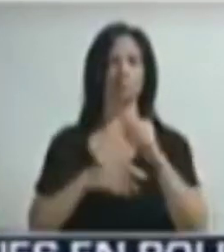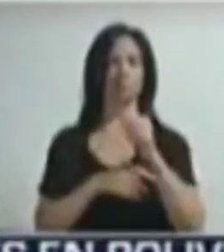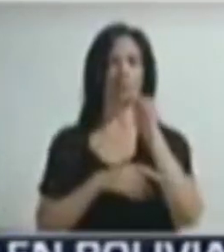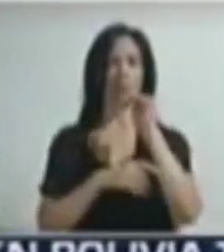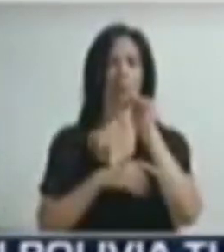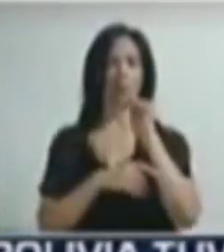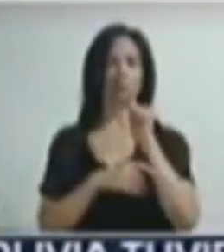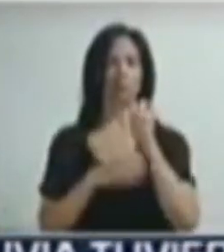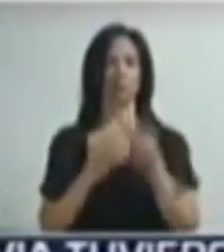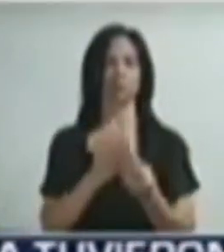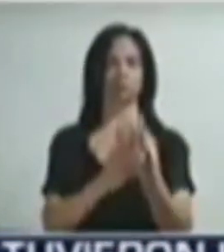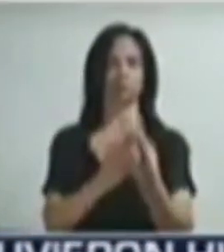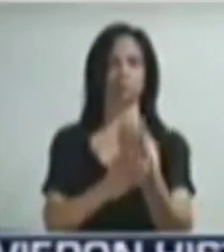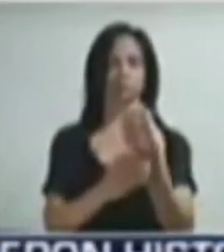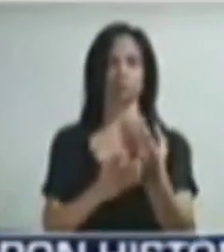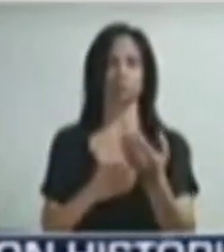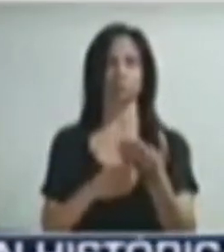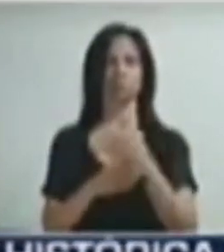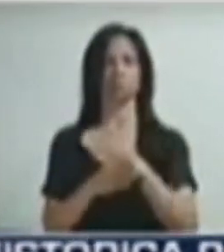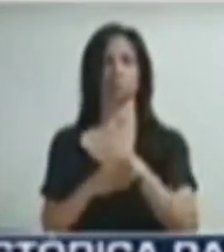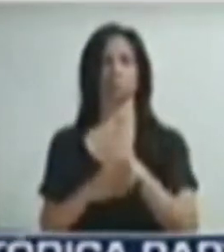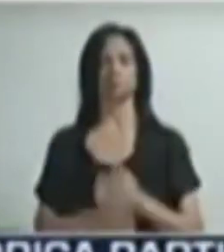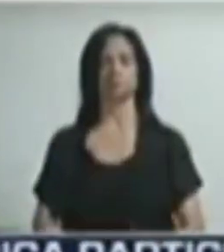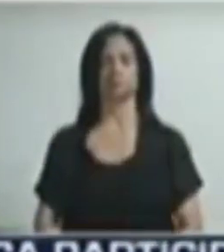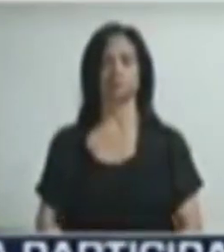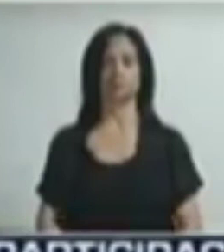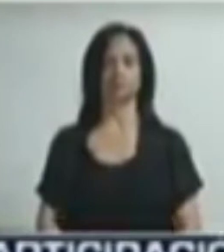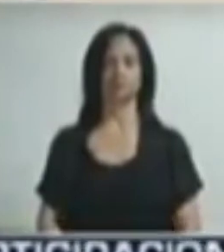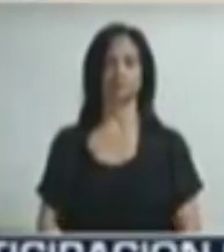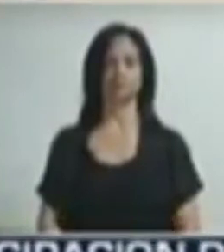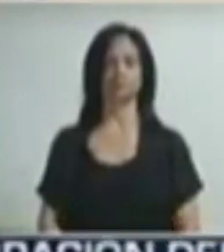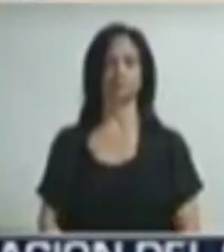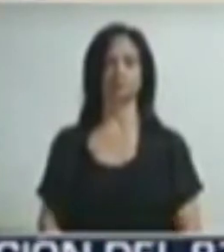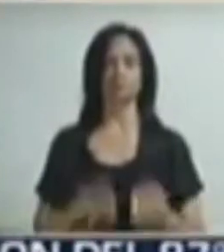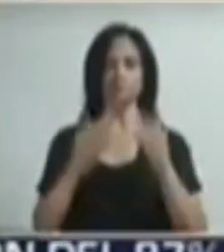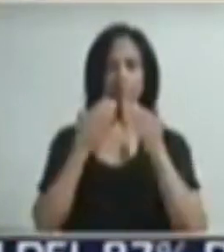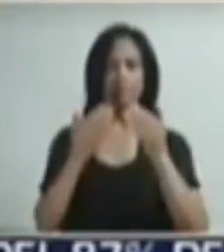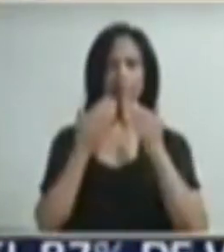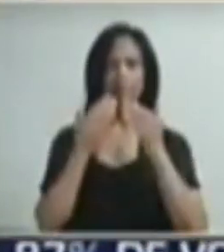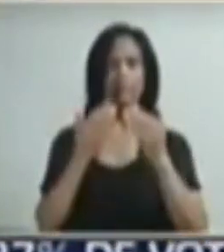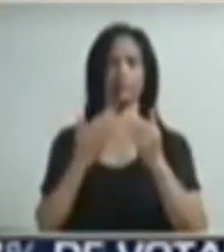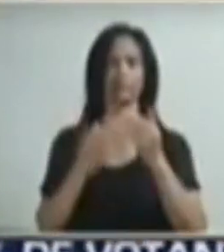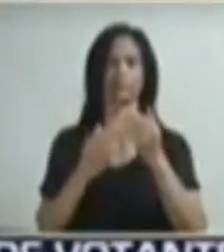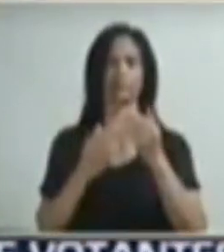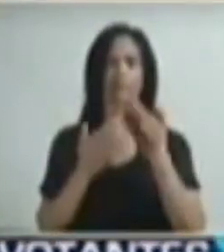con usted. Buenas noches, Roberto. Muchísimas gracias. Buenas noches también para ti, Rosairis Mercado.